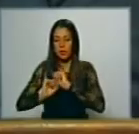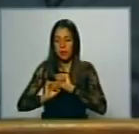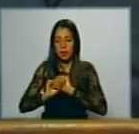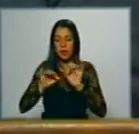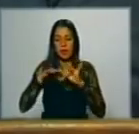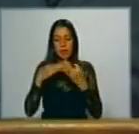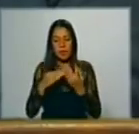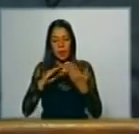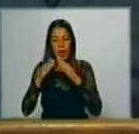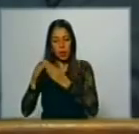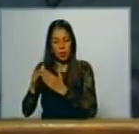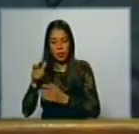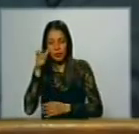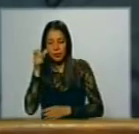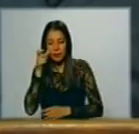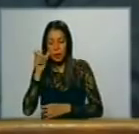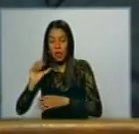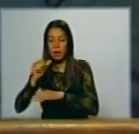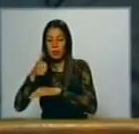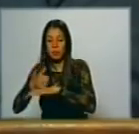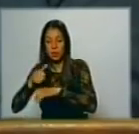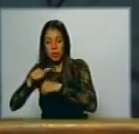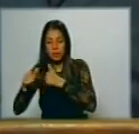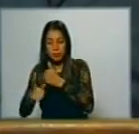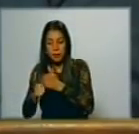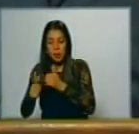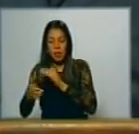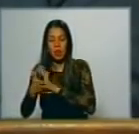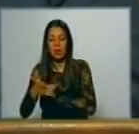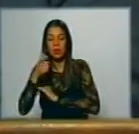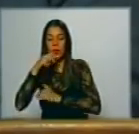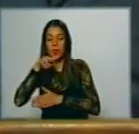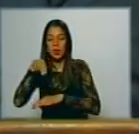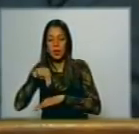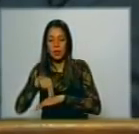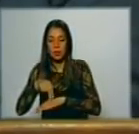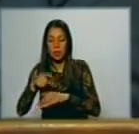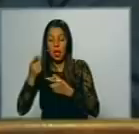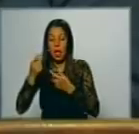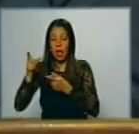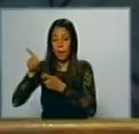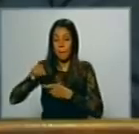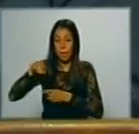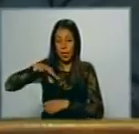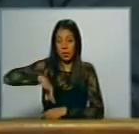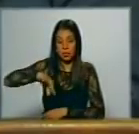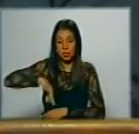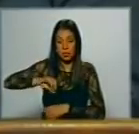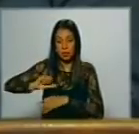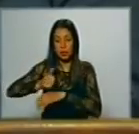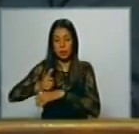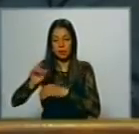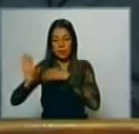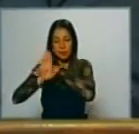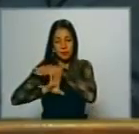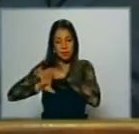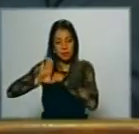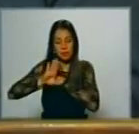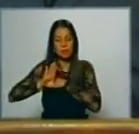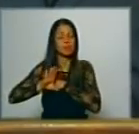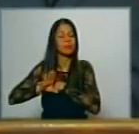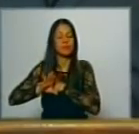socioeconómicos, una intendencia nacional para la protección del salario de las trabajadoras y